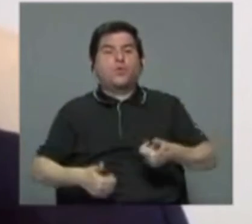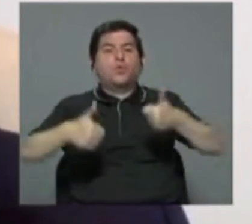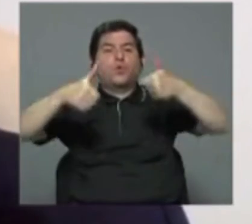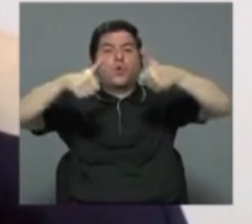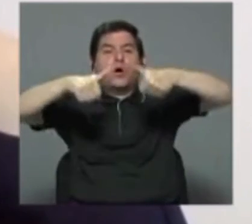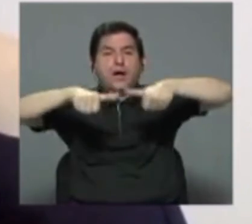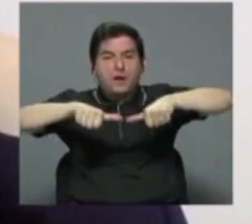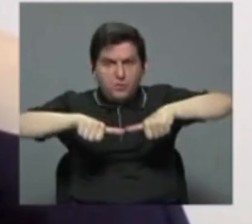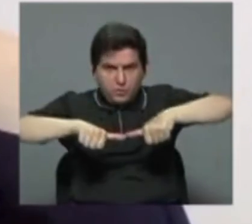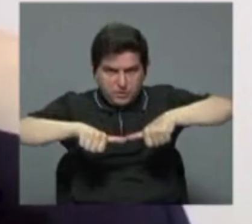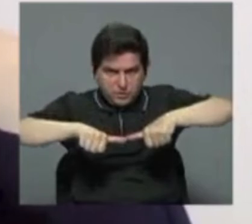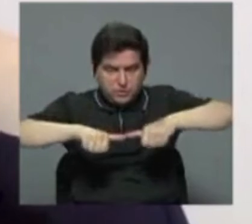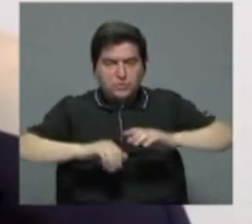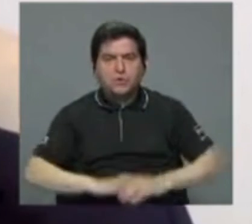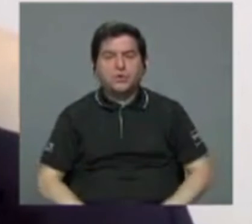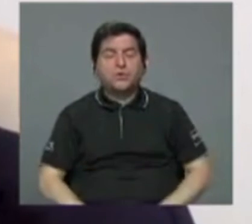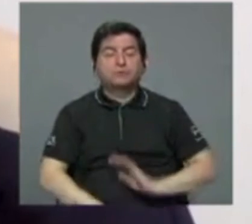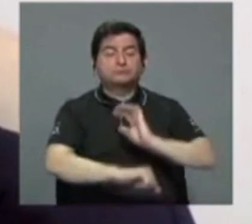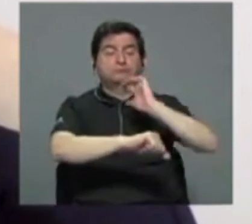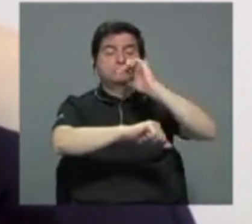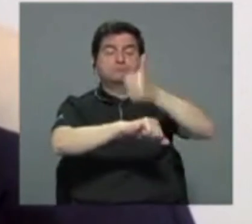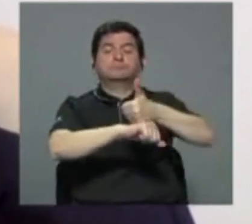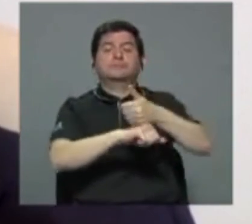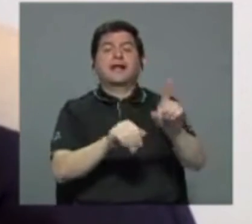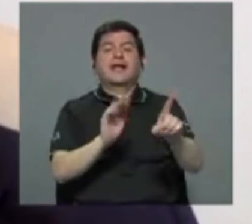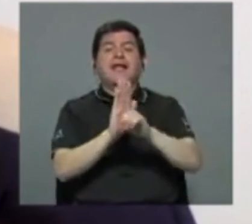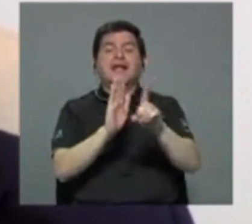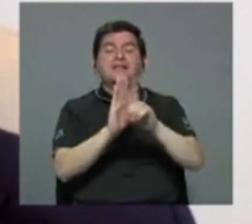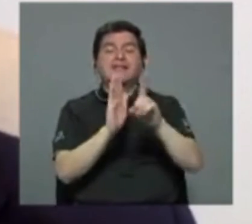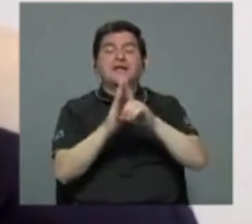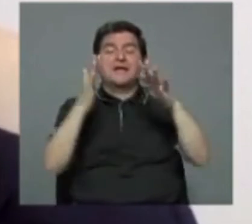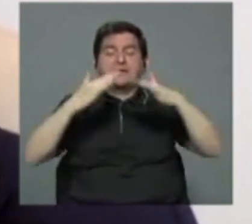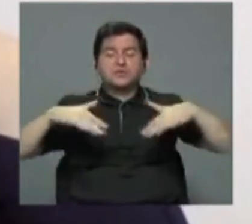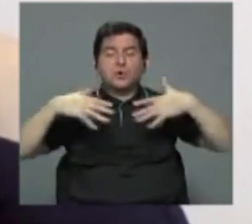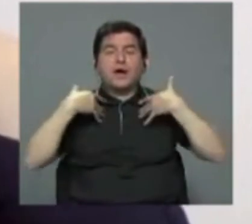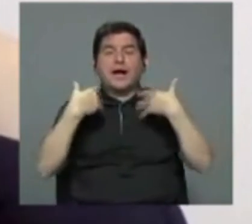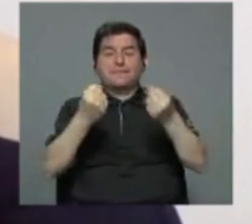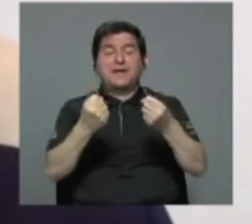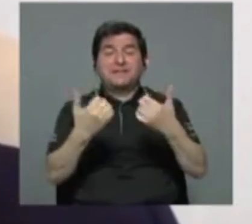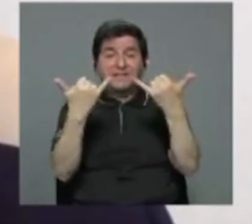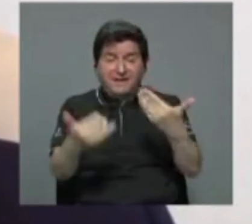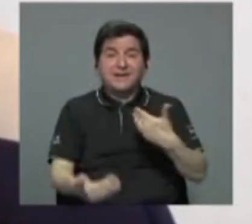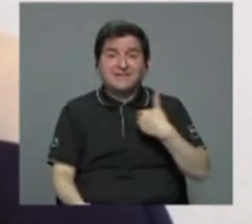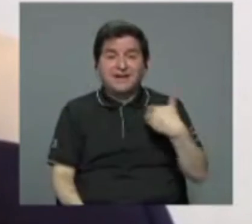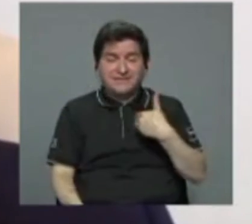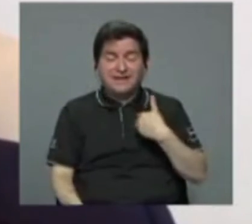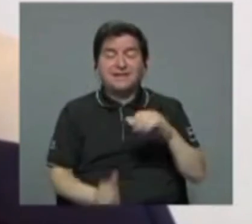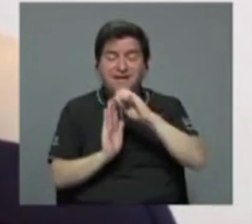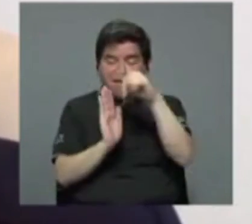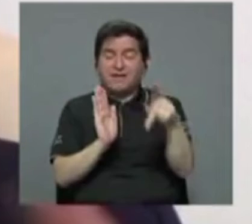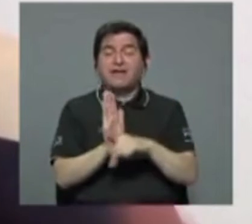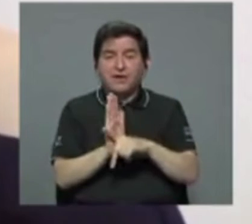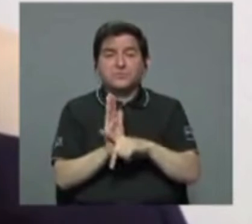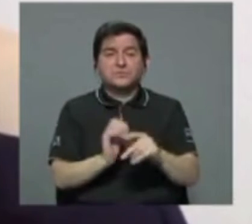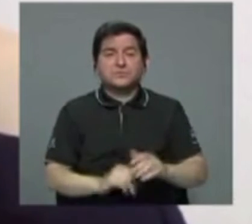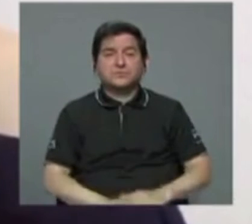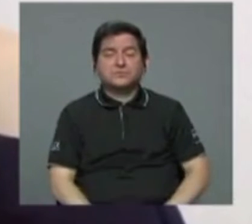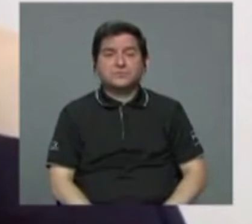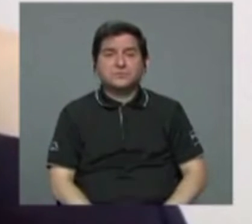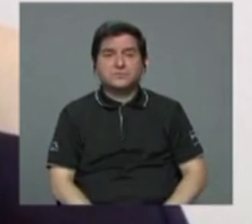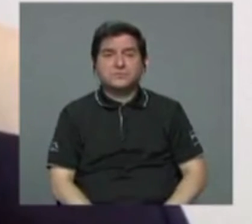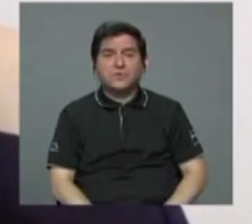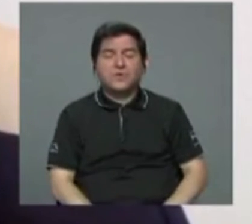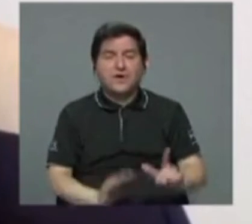acuerdo para definir el derecho a un ambiente sano, que tenemos ya en nuestra constitución política,